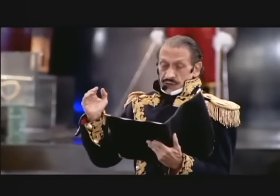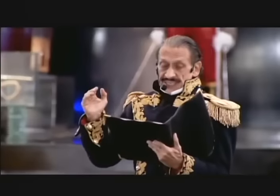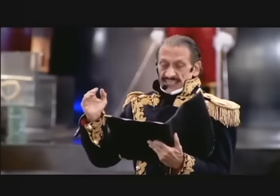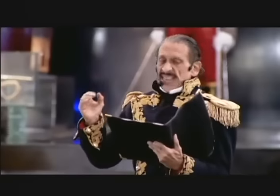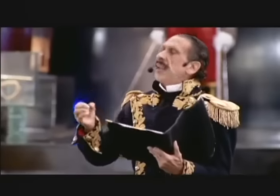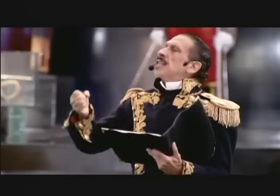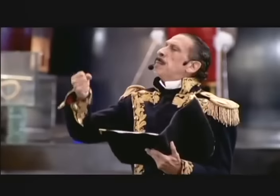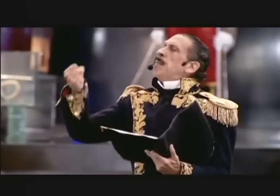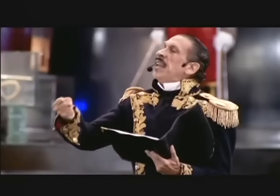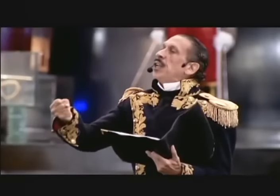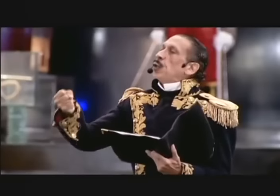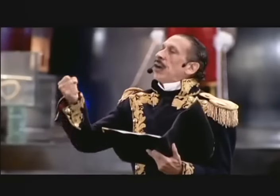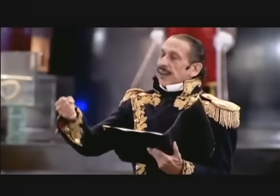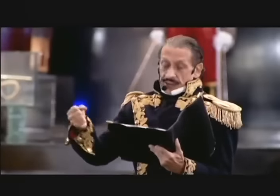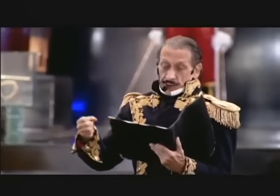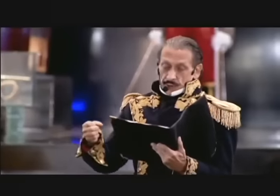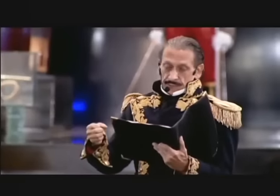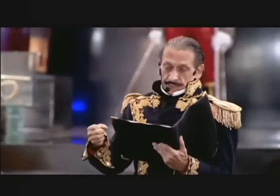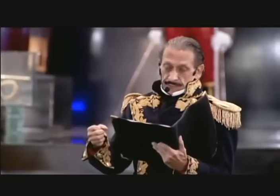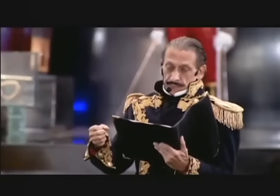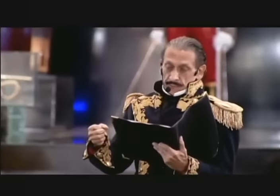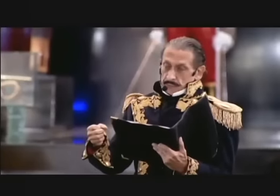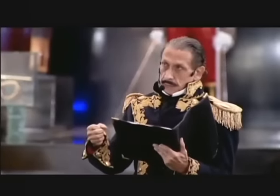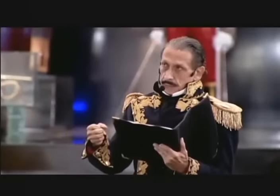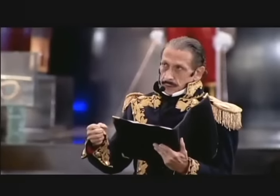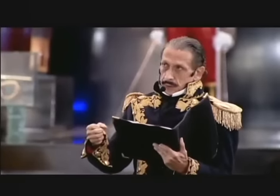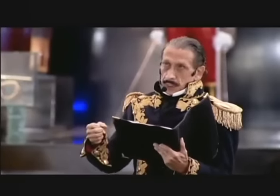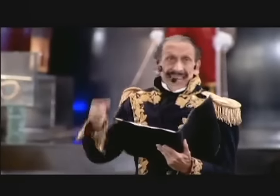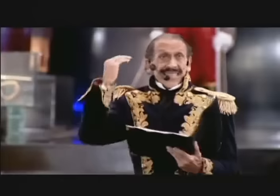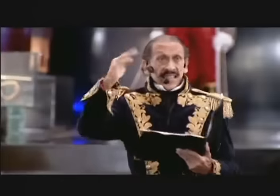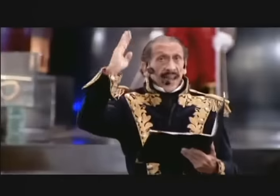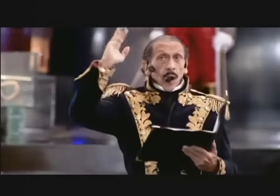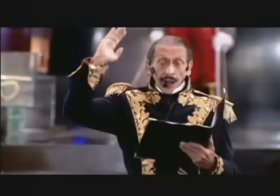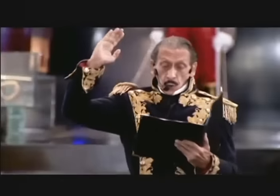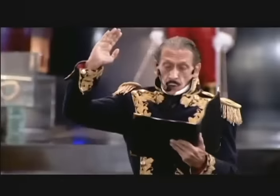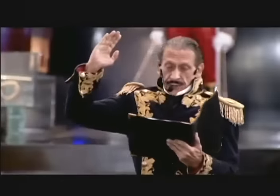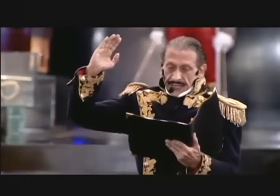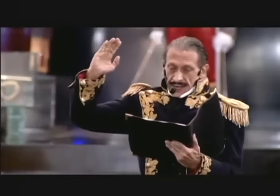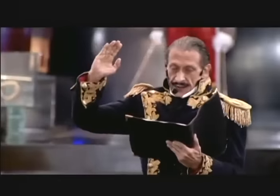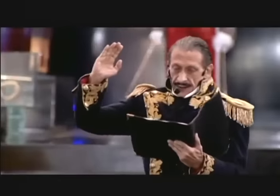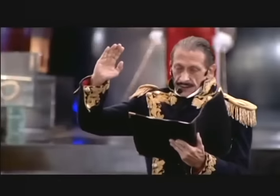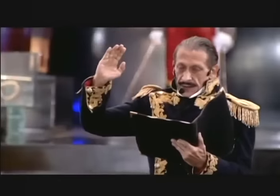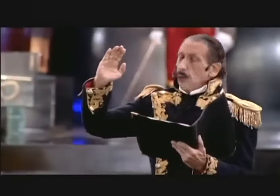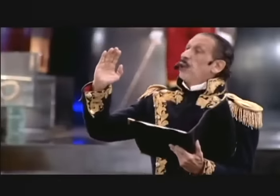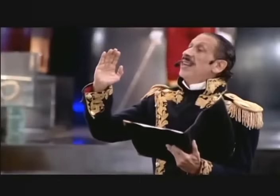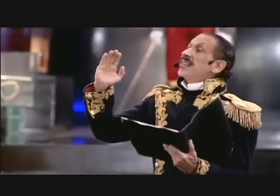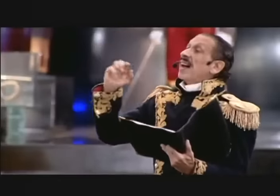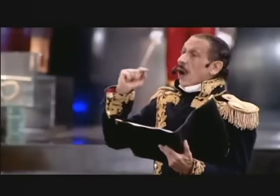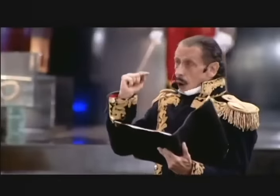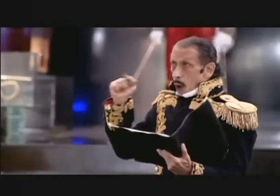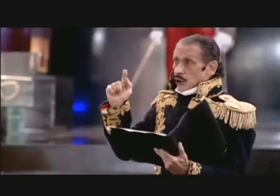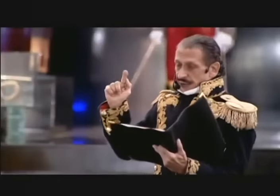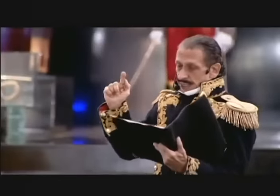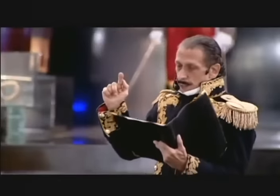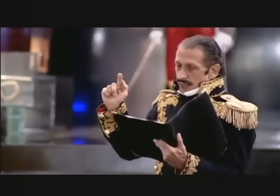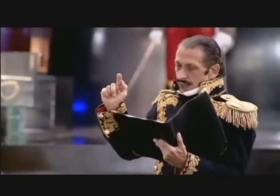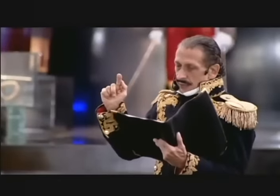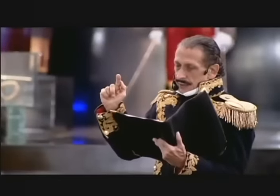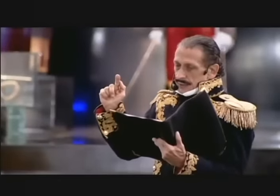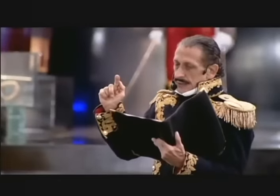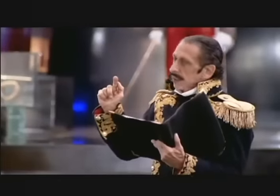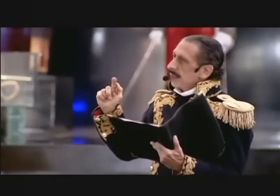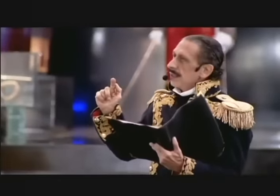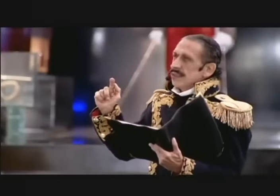de personas que tienen espíritu guerrero. Si llego algún día a utilizar otra